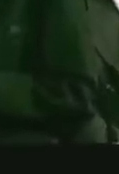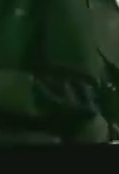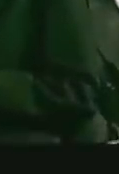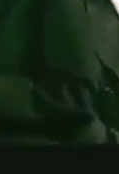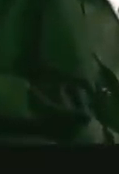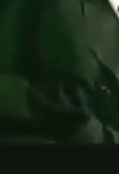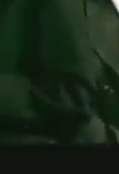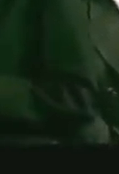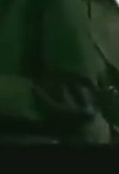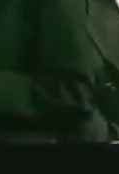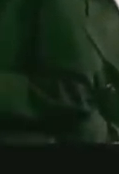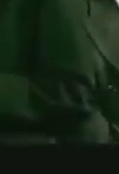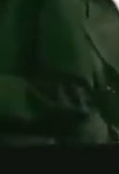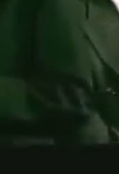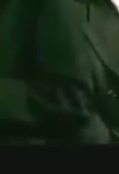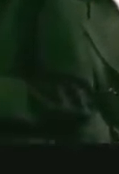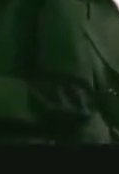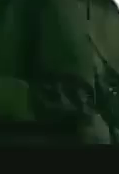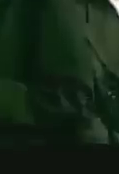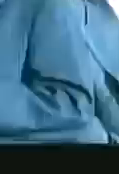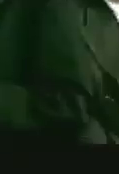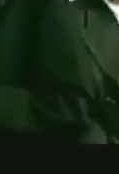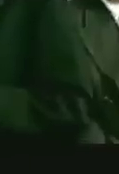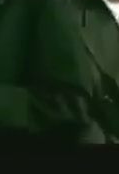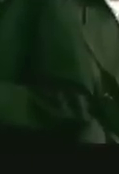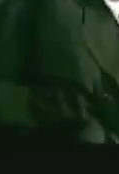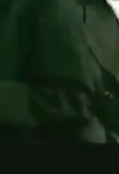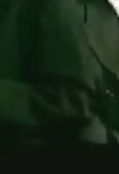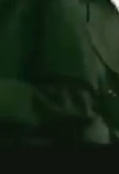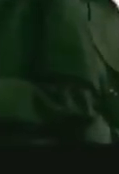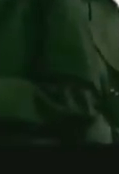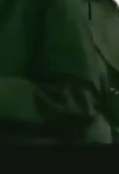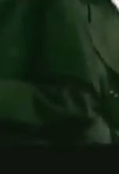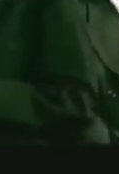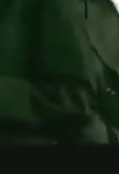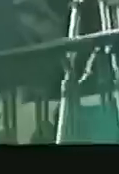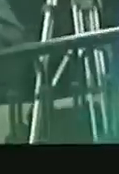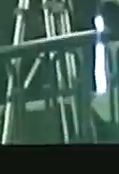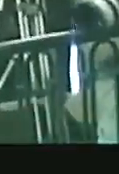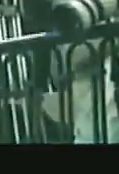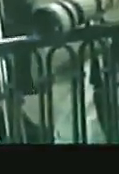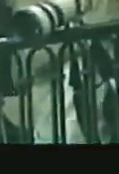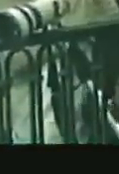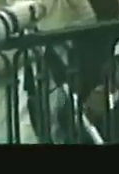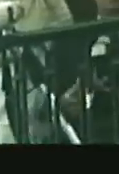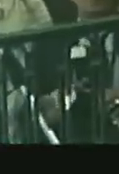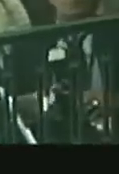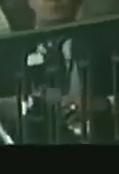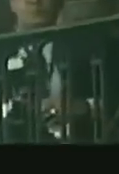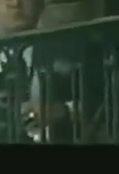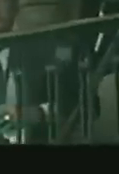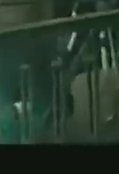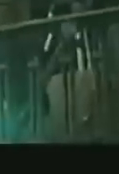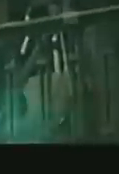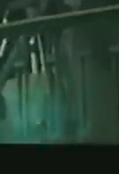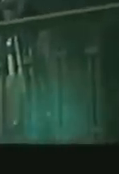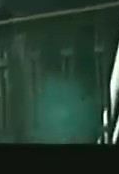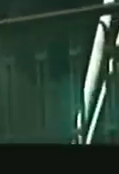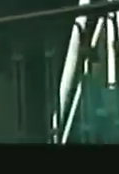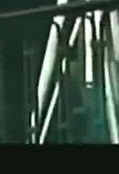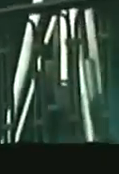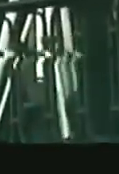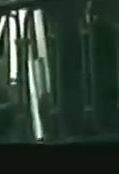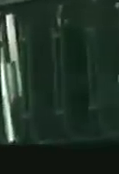pueblo venezolano, juro delante de la soberanísima Asamblea Constituyente que no daré descanso ni al